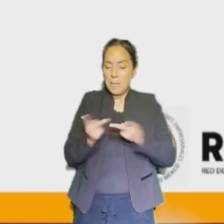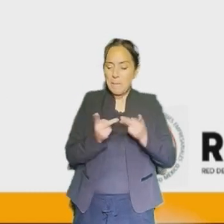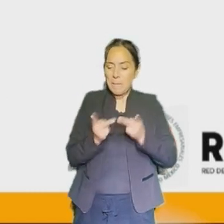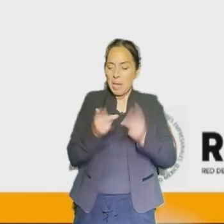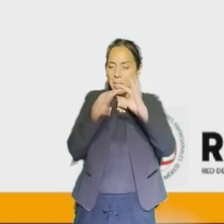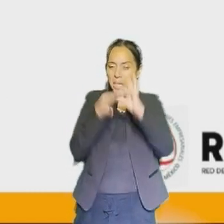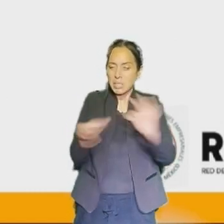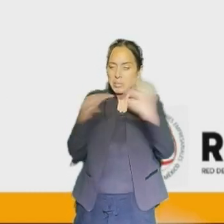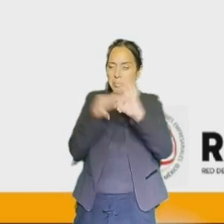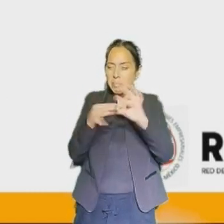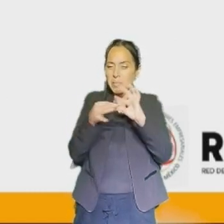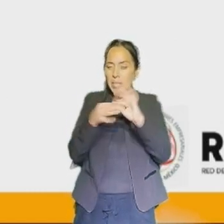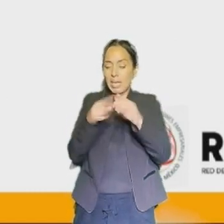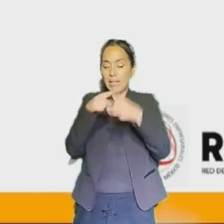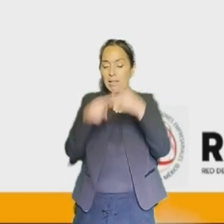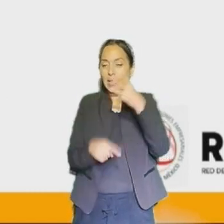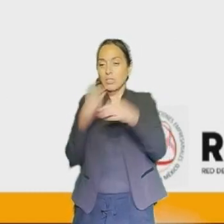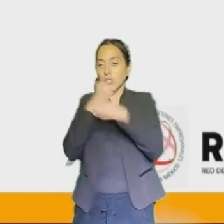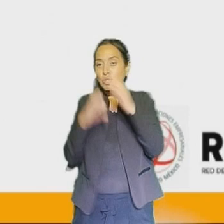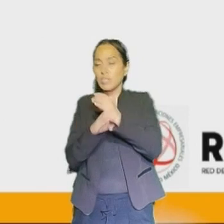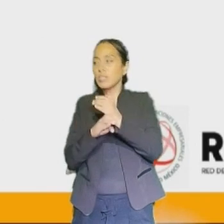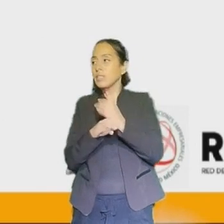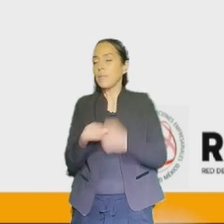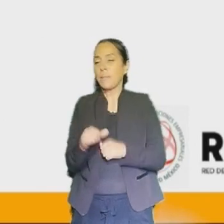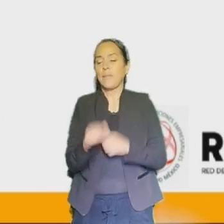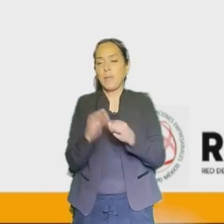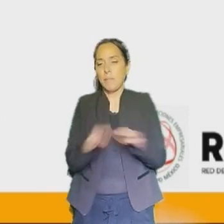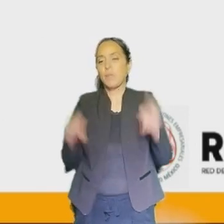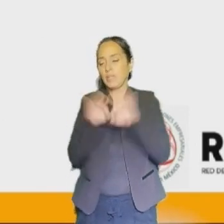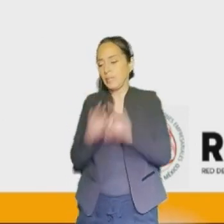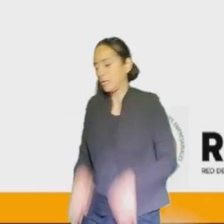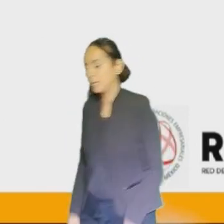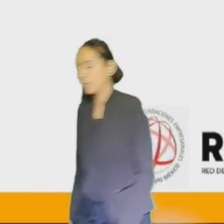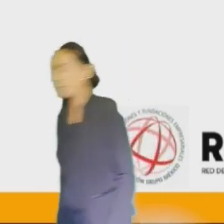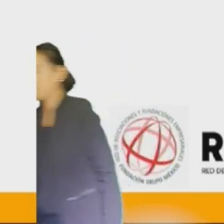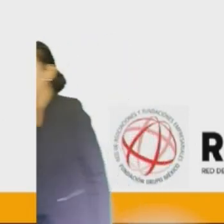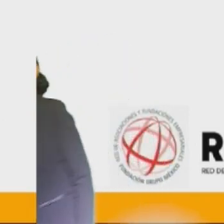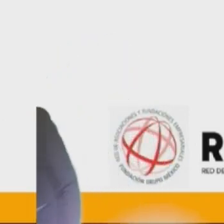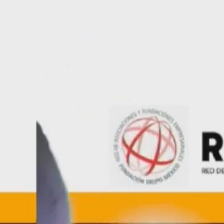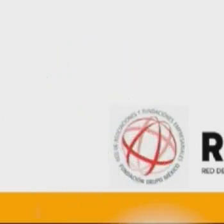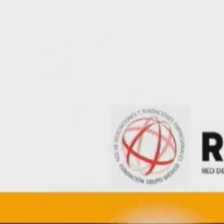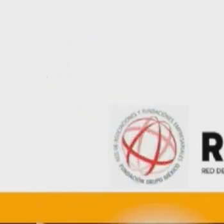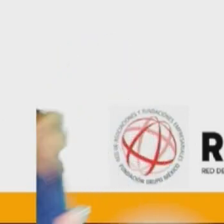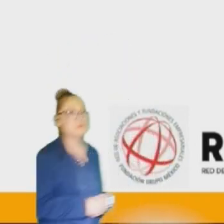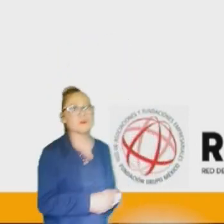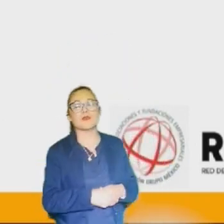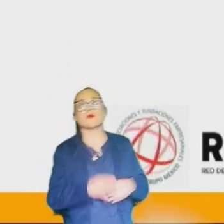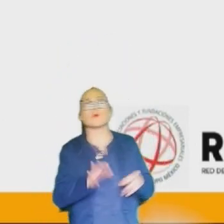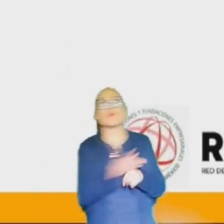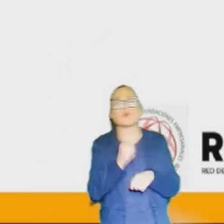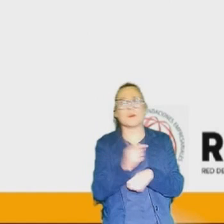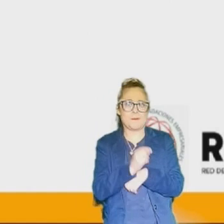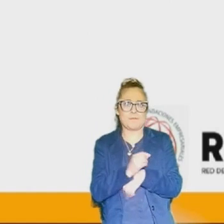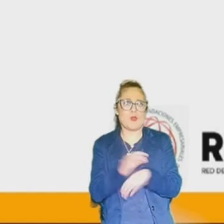contestar 3 cosas importantes. ¿Por qué es importante su proyecto? ¿Cómo van a hacer que funcione su proyecto? ¿Cómo va a funcionar el